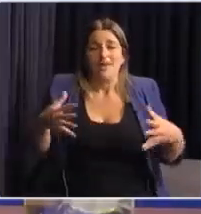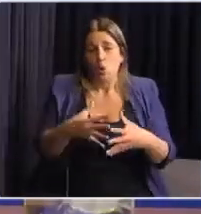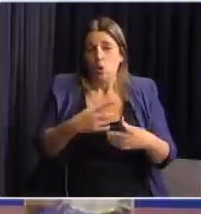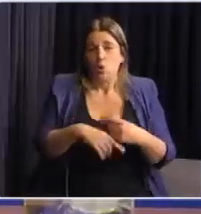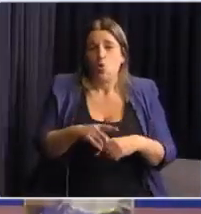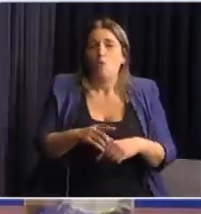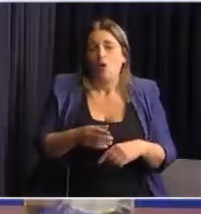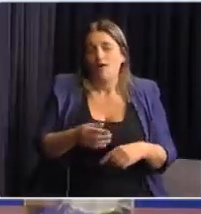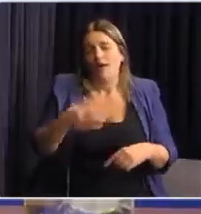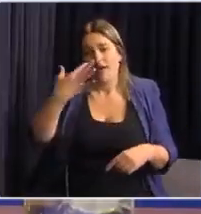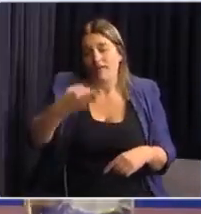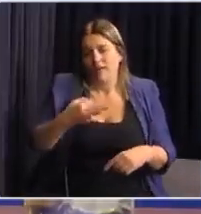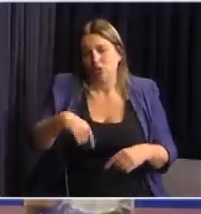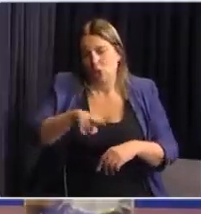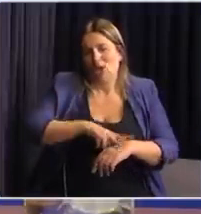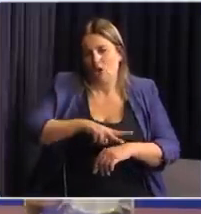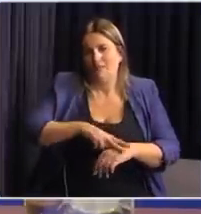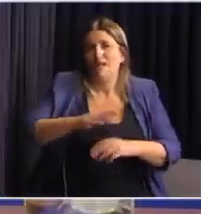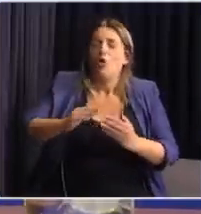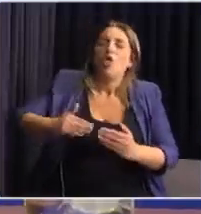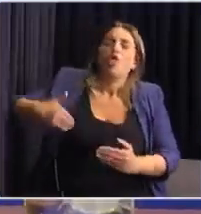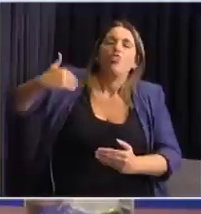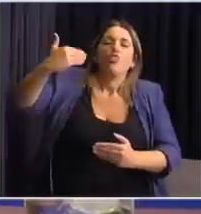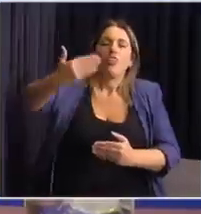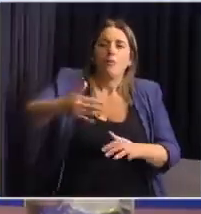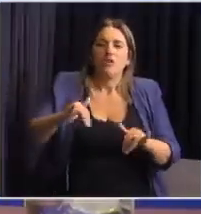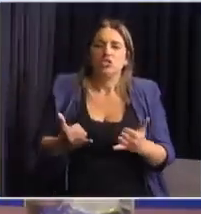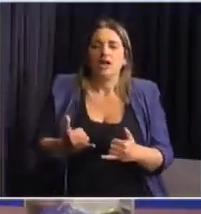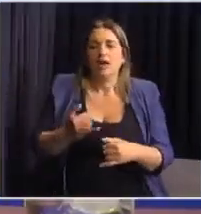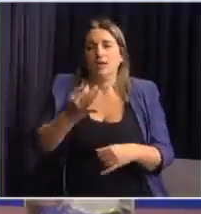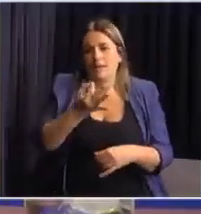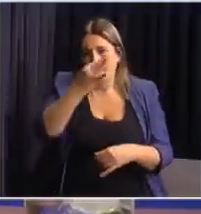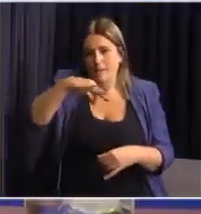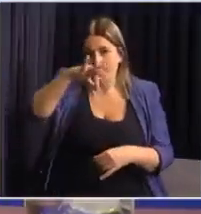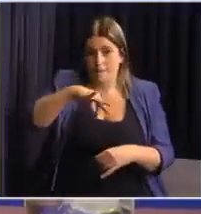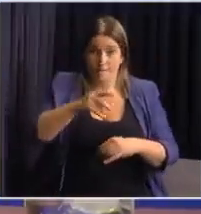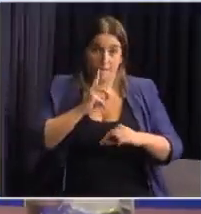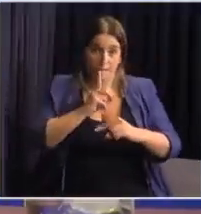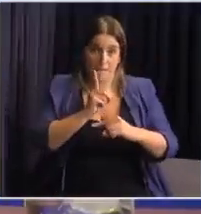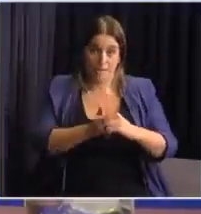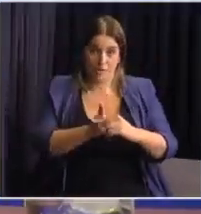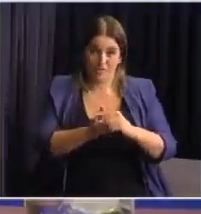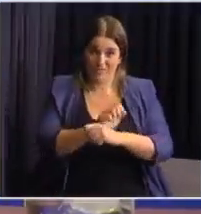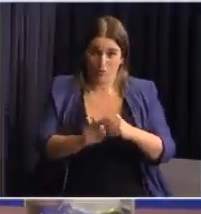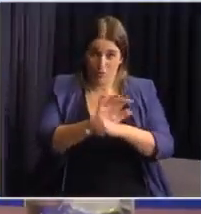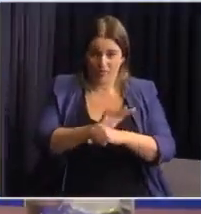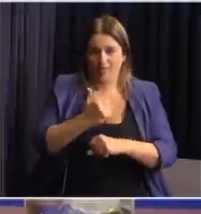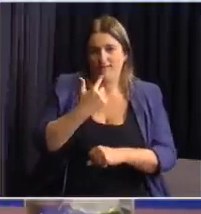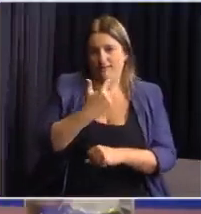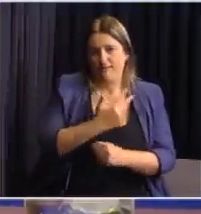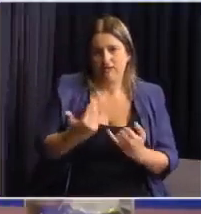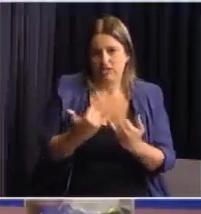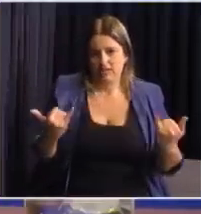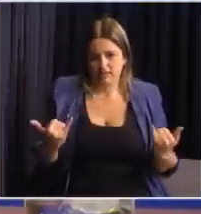Igualmente, recomendamos vacunar luego de tener un PCR positivo, esa es la fecha que te puede indicar, o un